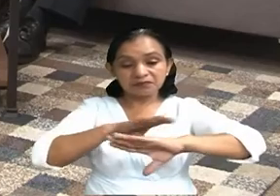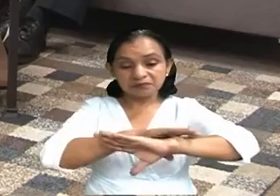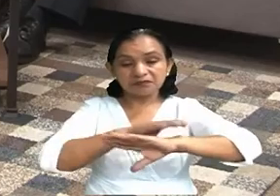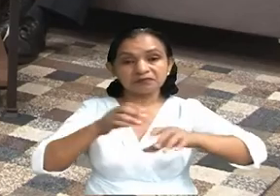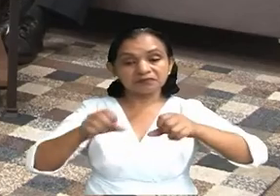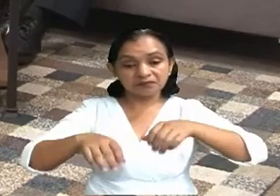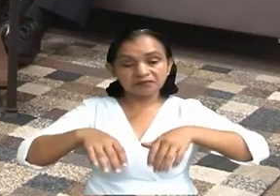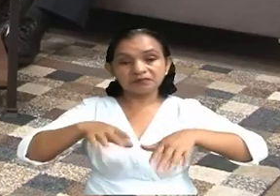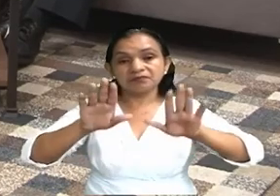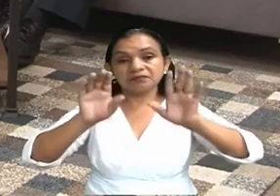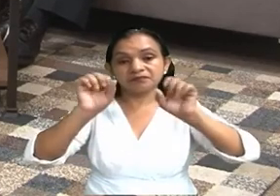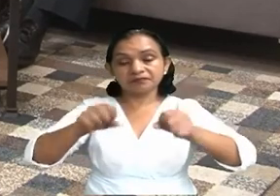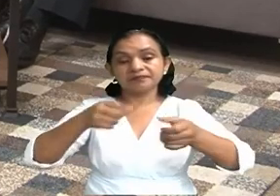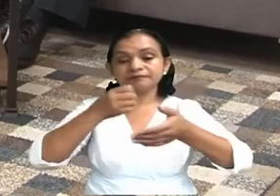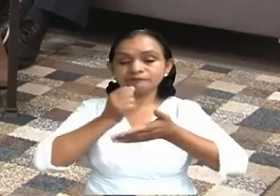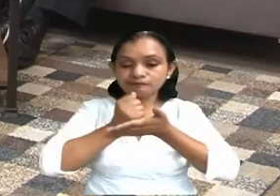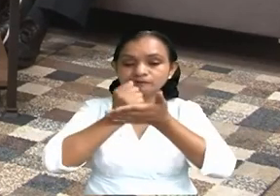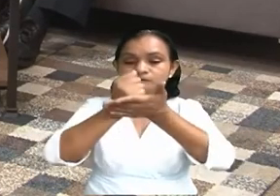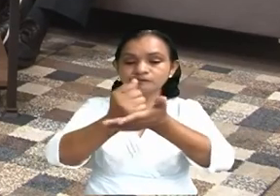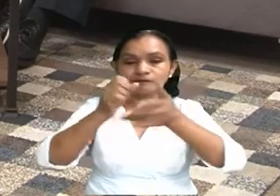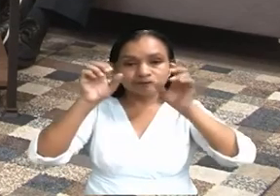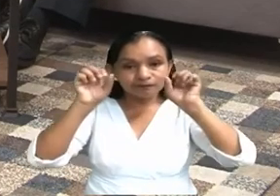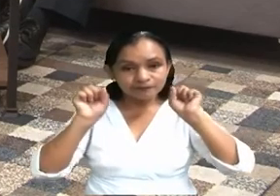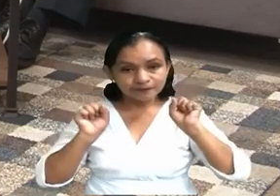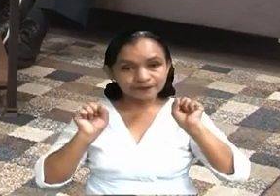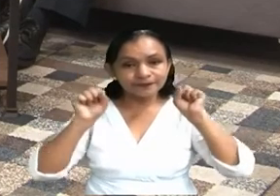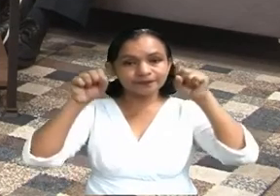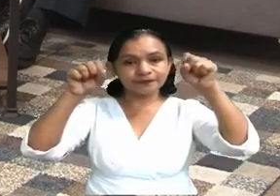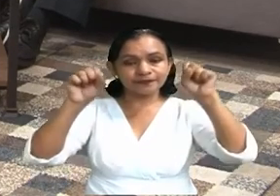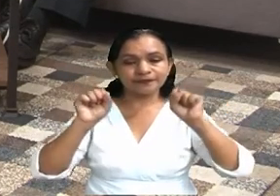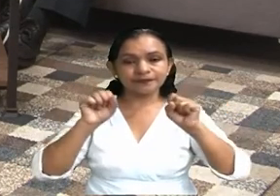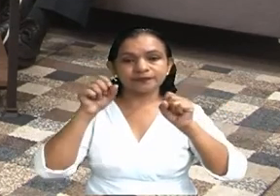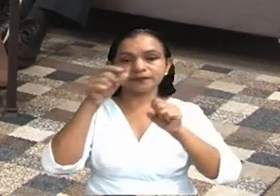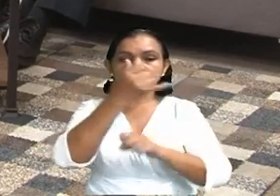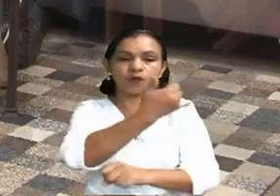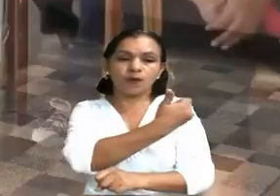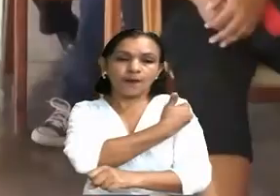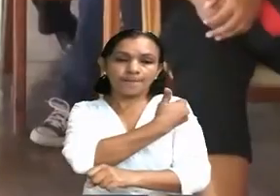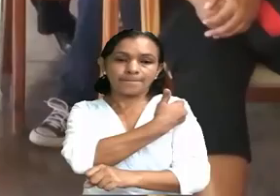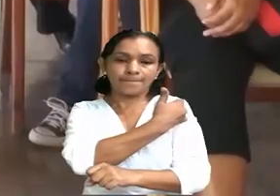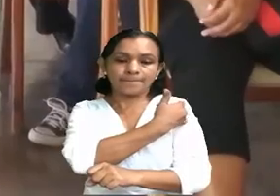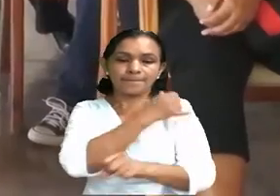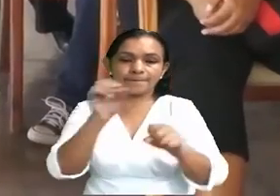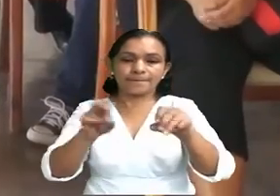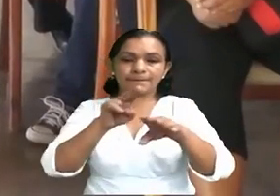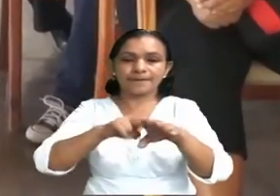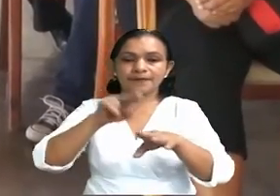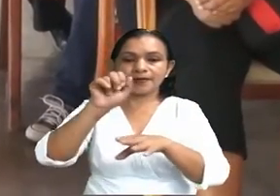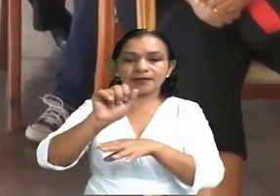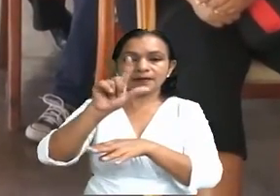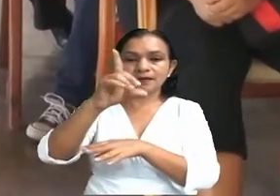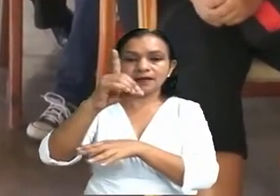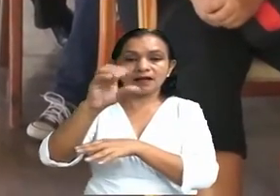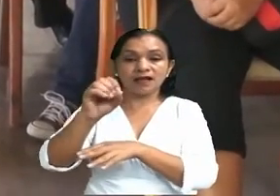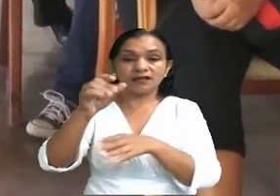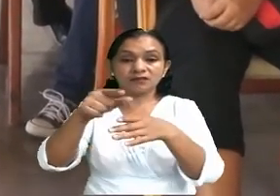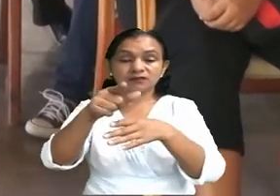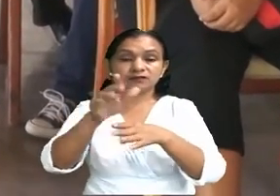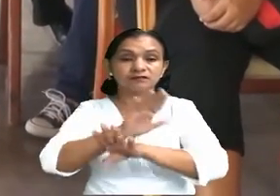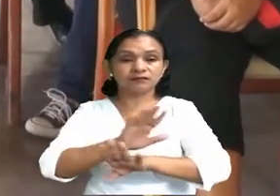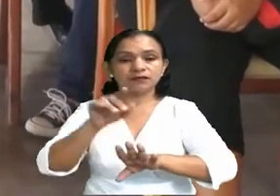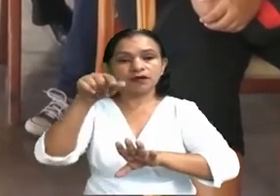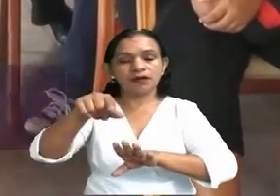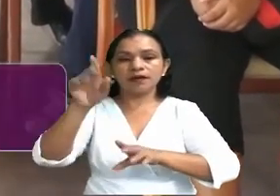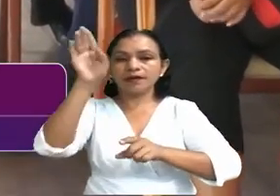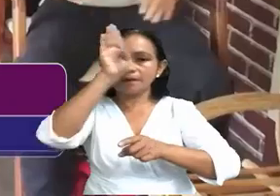servicios de rehabilitación en ese aspecto antes solo estaban en el Hospital Nacional Aldo Chavarría. Okay. Ahora existen